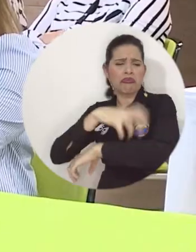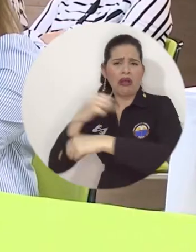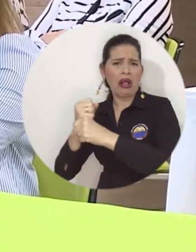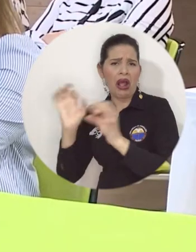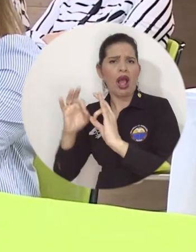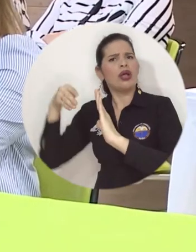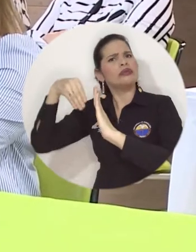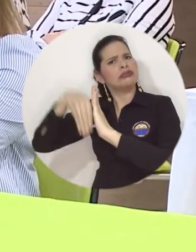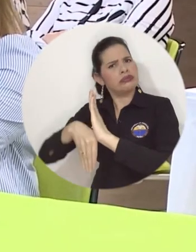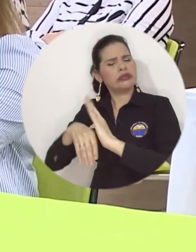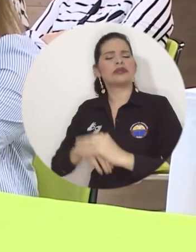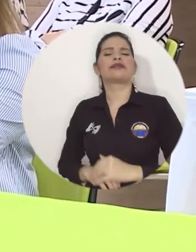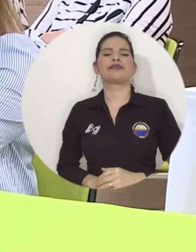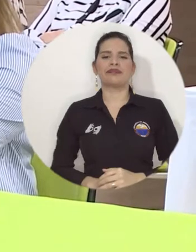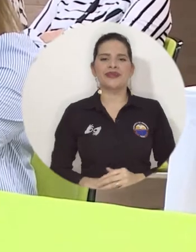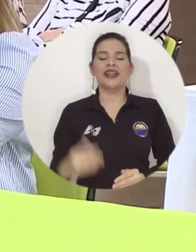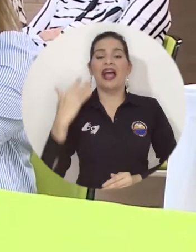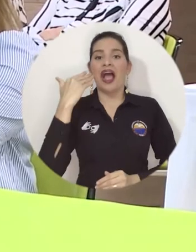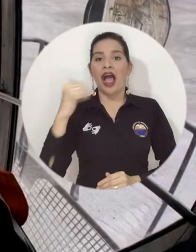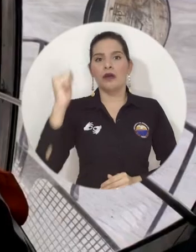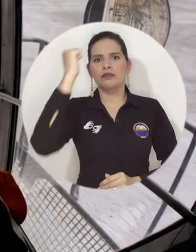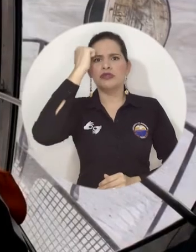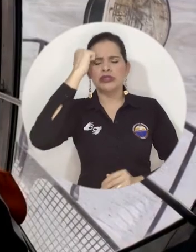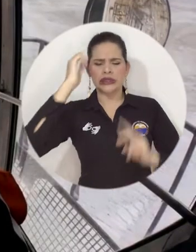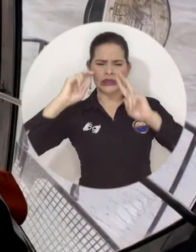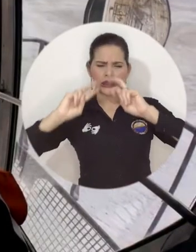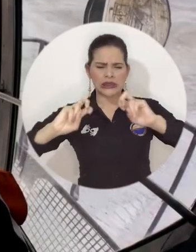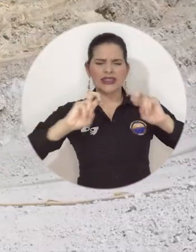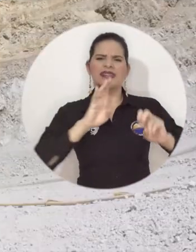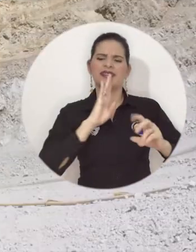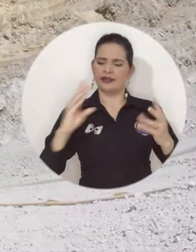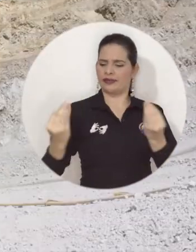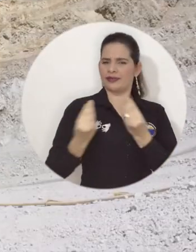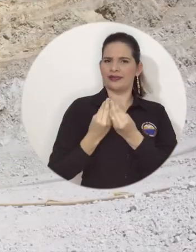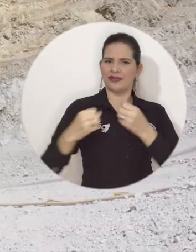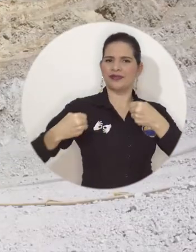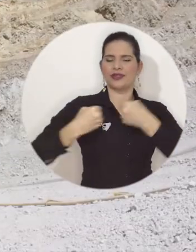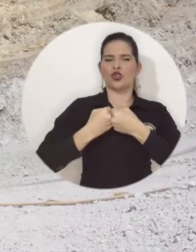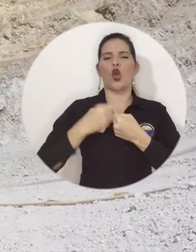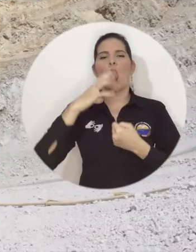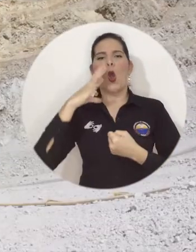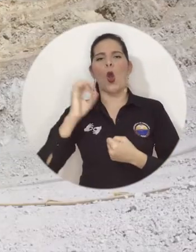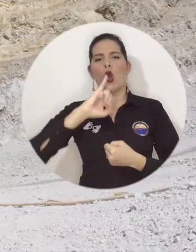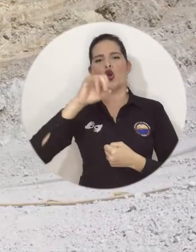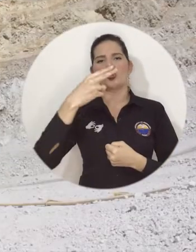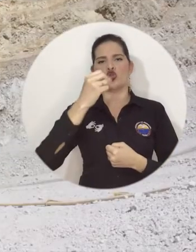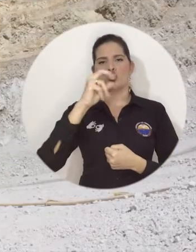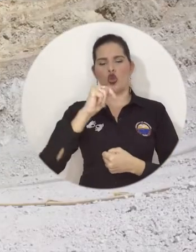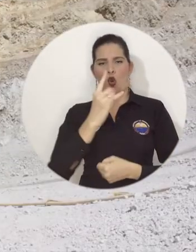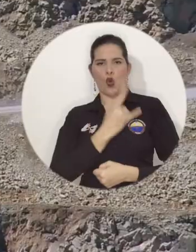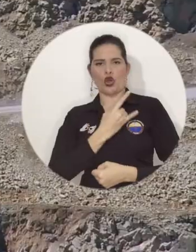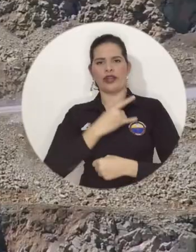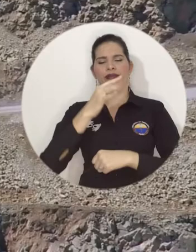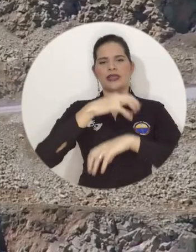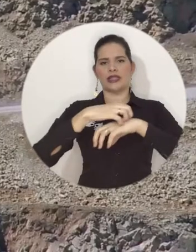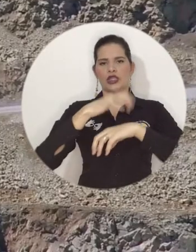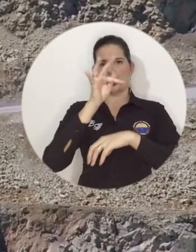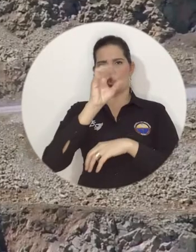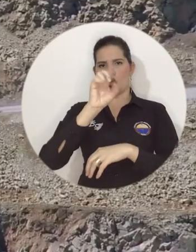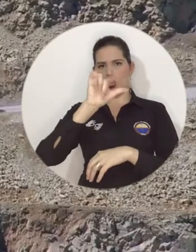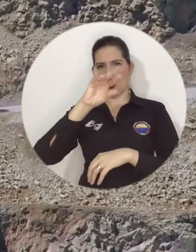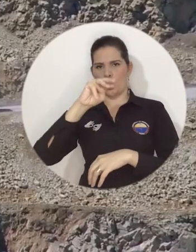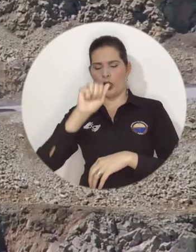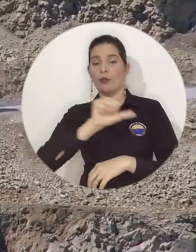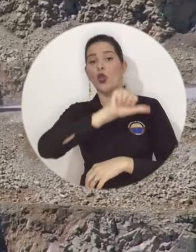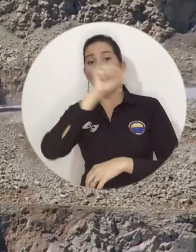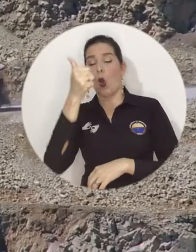mineroenergéticos. La docente de Unimagdalena trabajó en esta investigación junto al doctor John Ariza de la Universidad del Tolima y el doctor Javier García